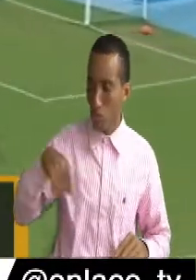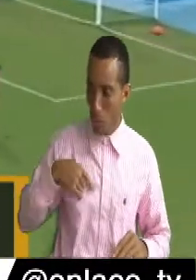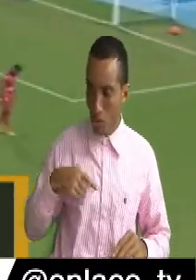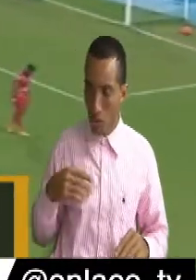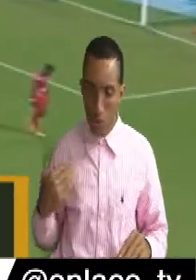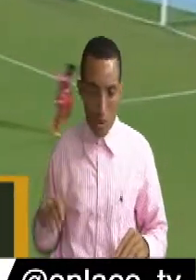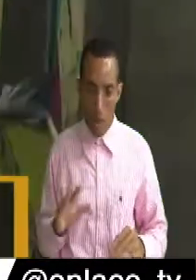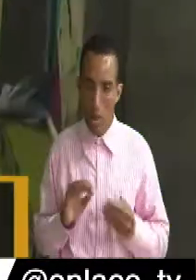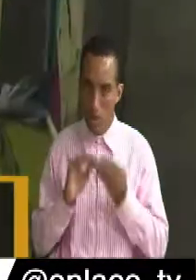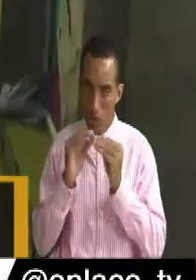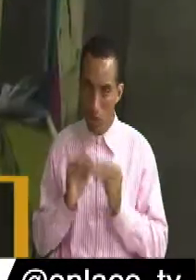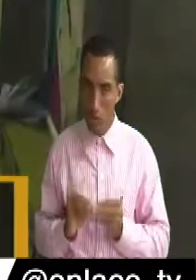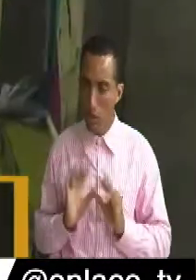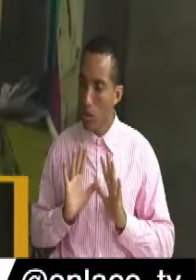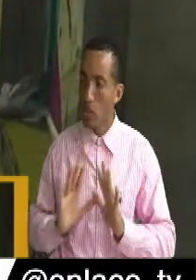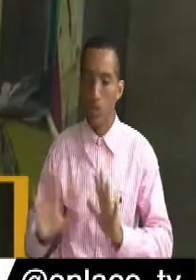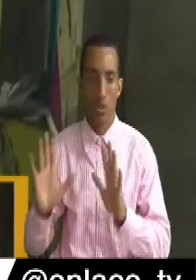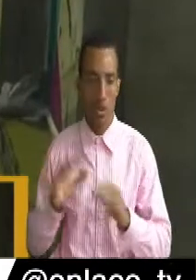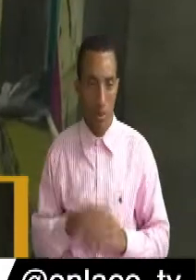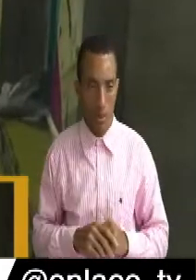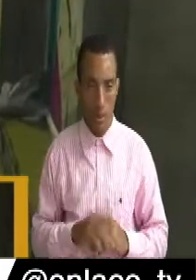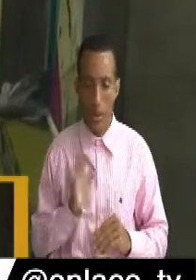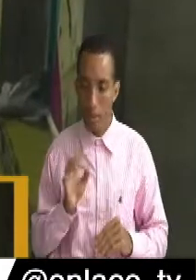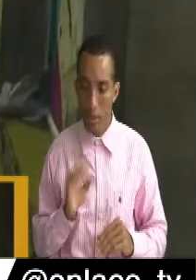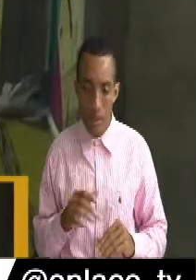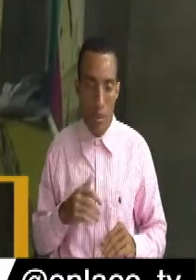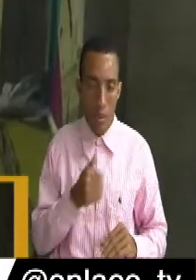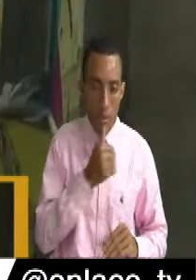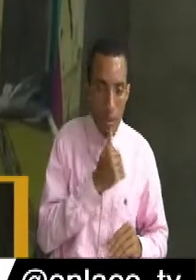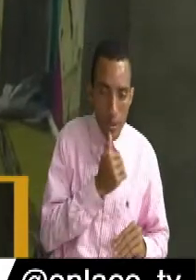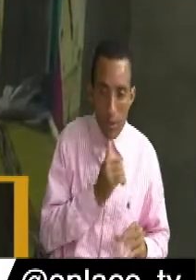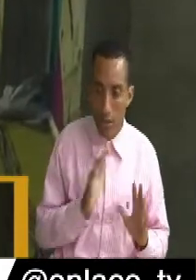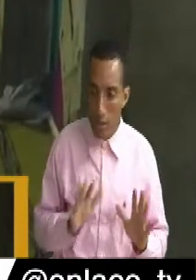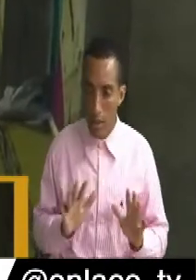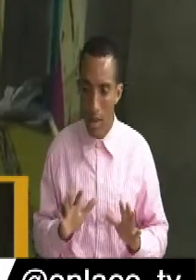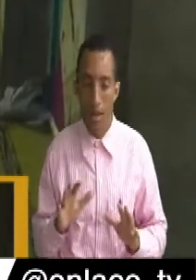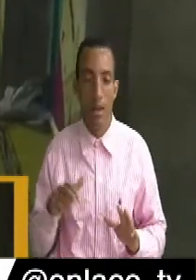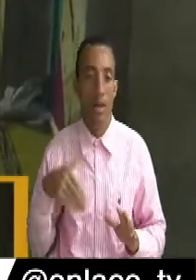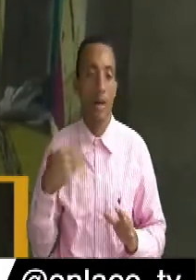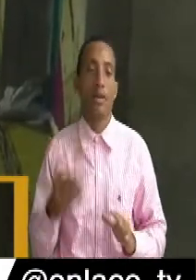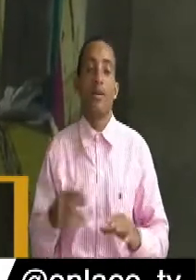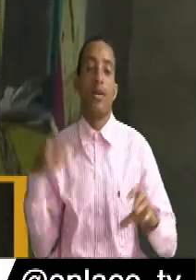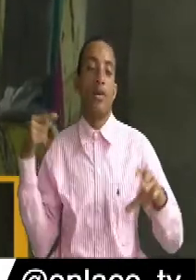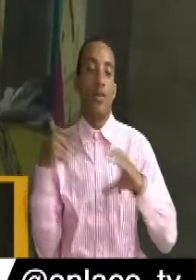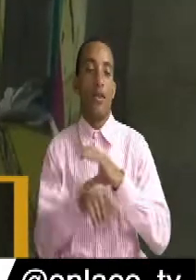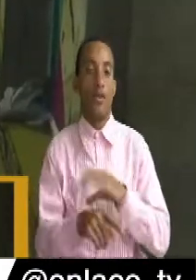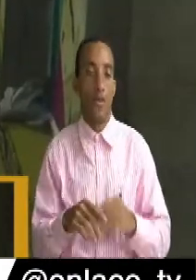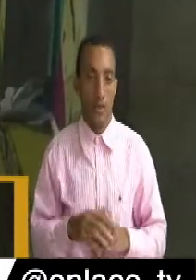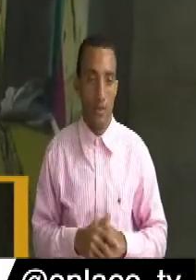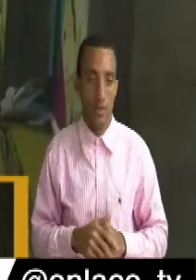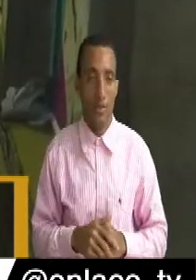siempre la mantuvimos, siempre fuimos pacientes hasta que llegó el gol. Tuvimos más opciones también con